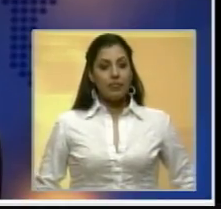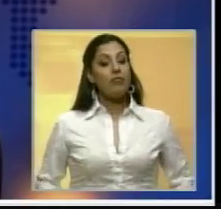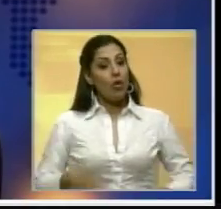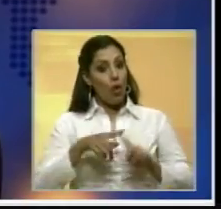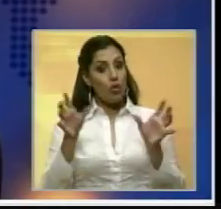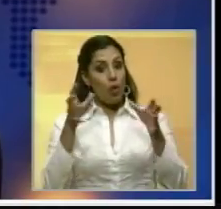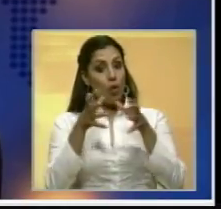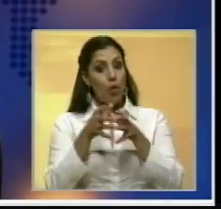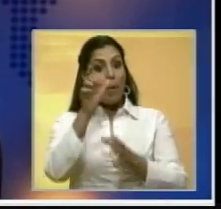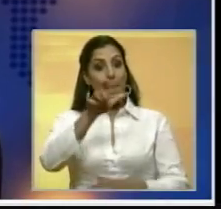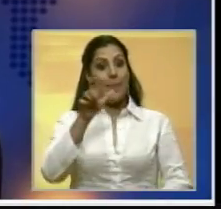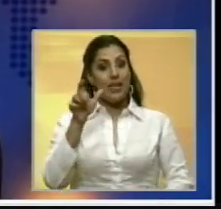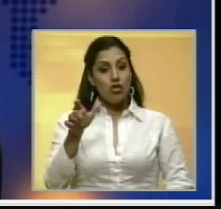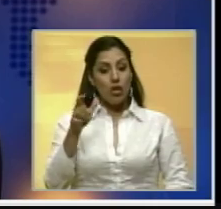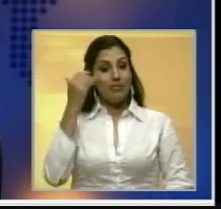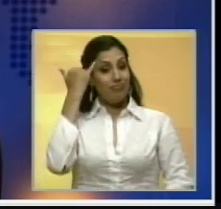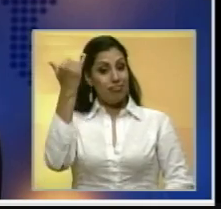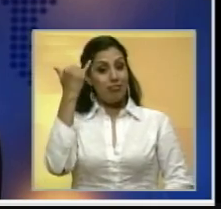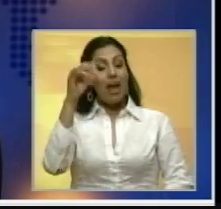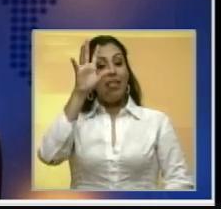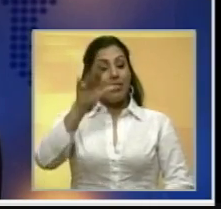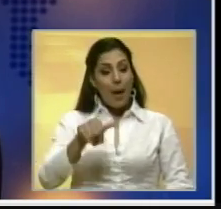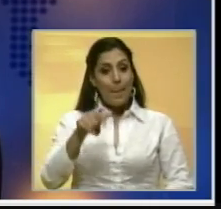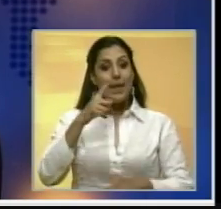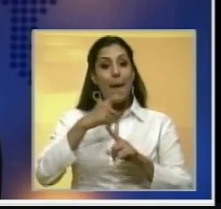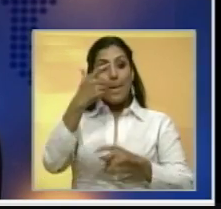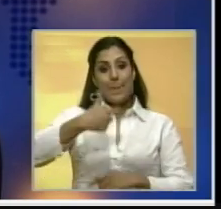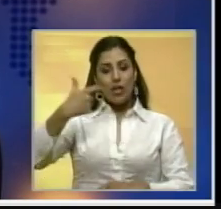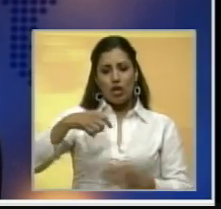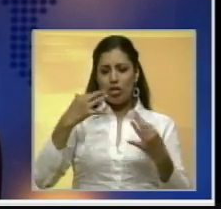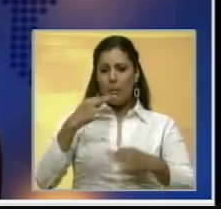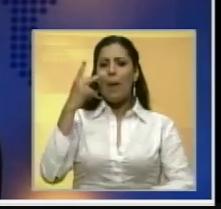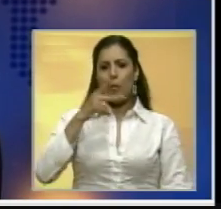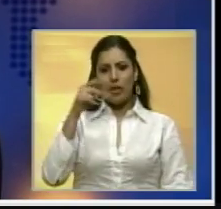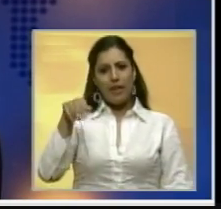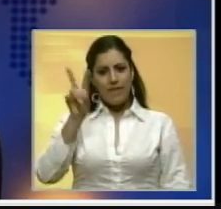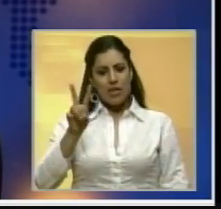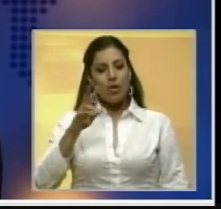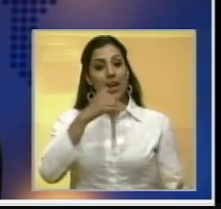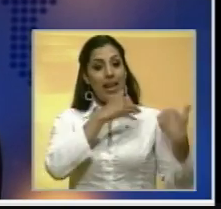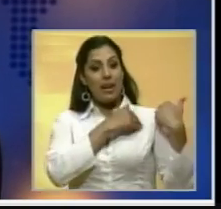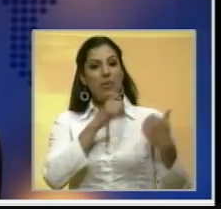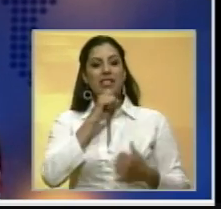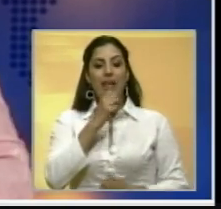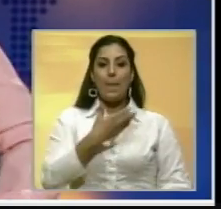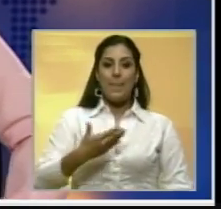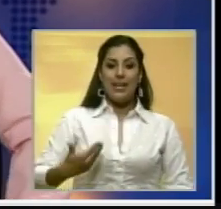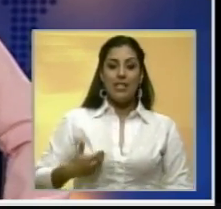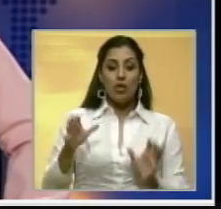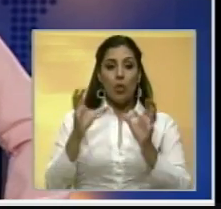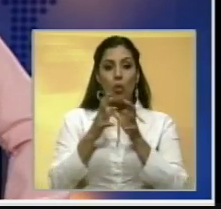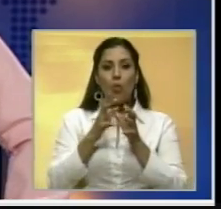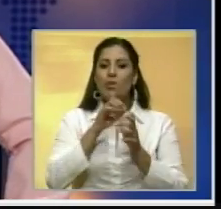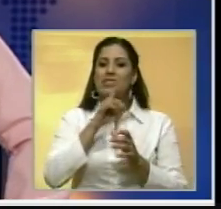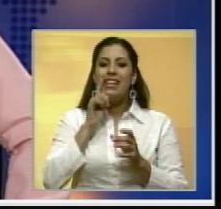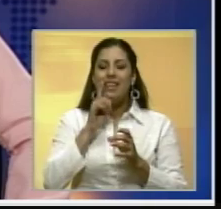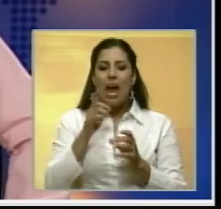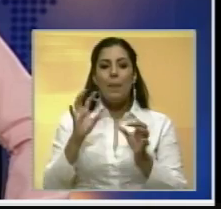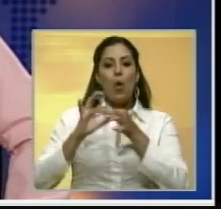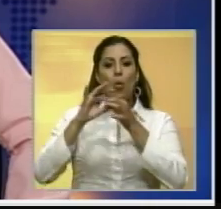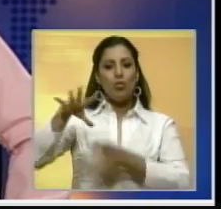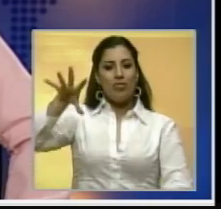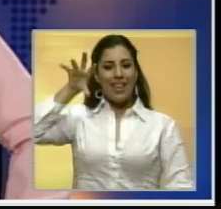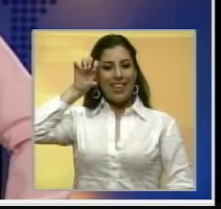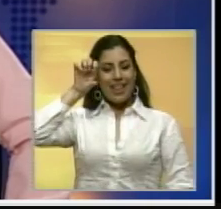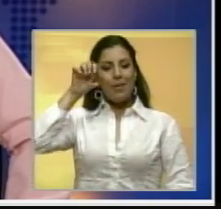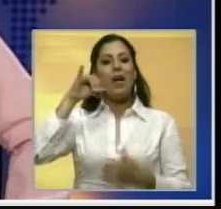Un grupo de académicos, intelectuales y personalidades de la sociedad civil y política venezolana, encabezado por el presidente del Partido Unión y Entendimiento, Irán